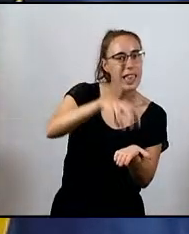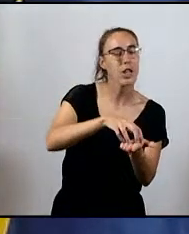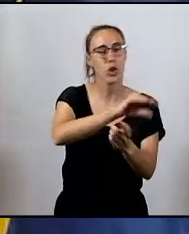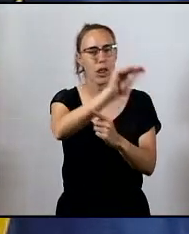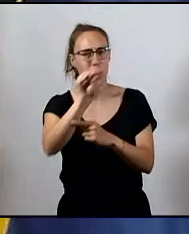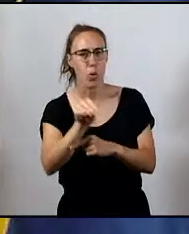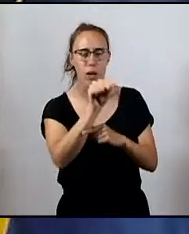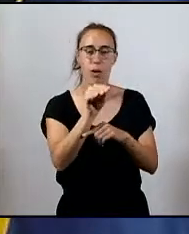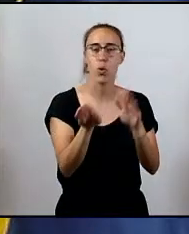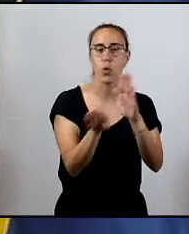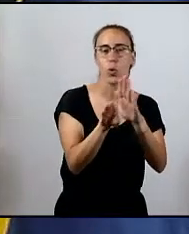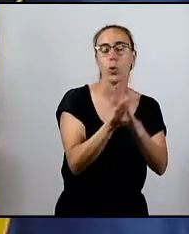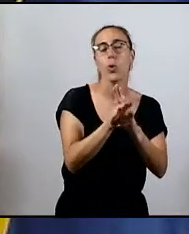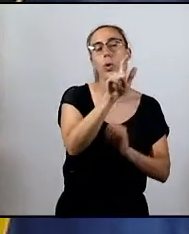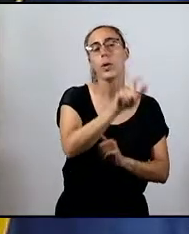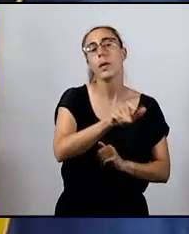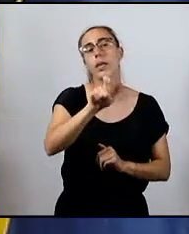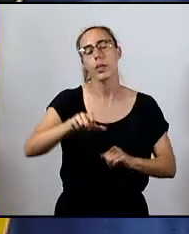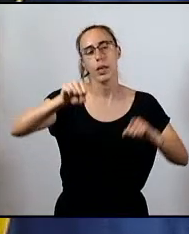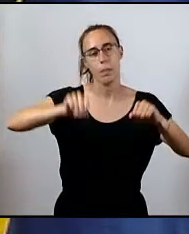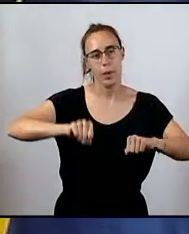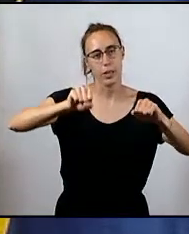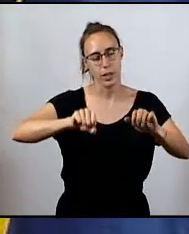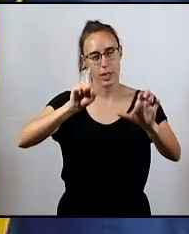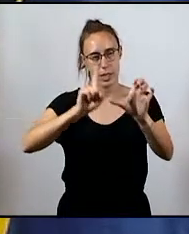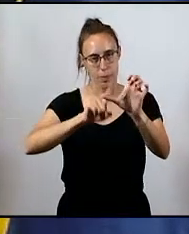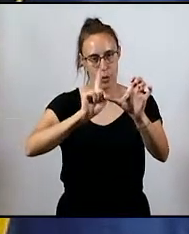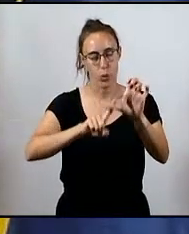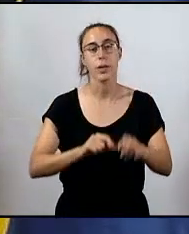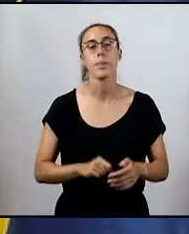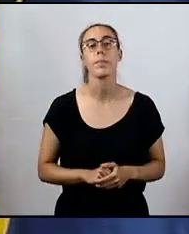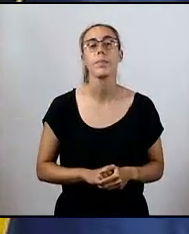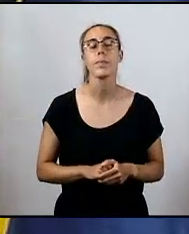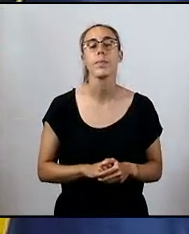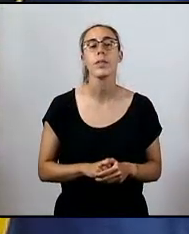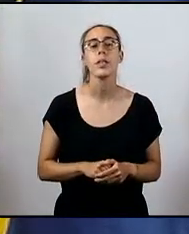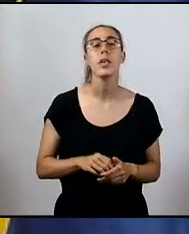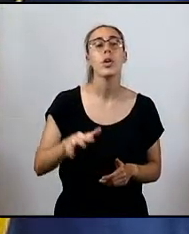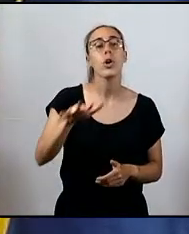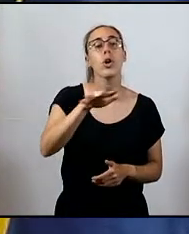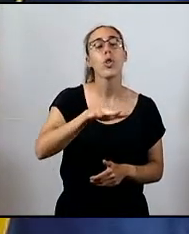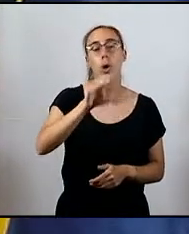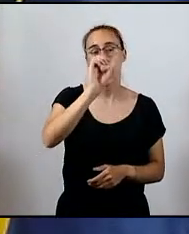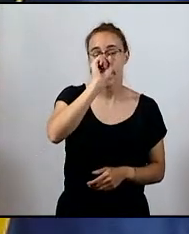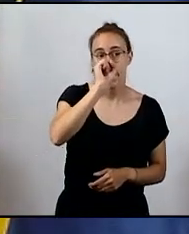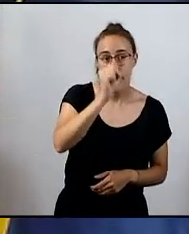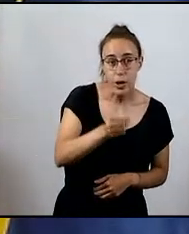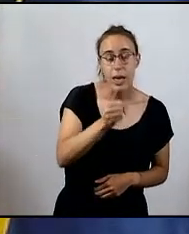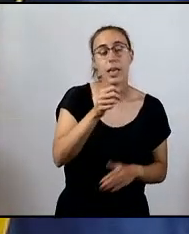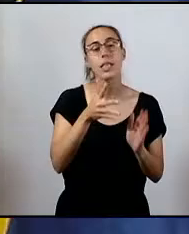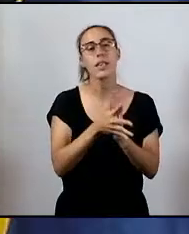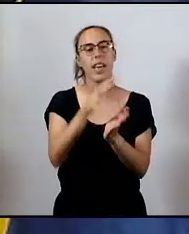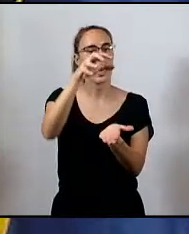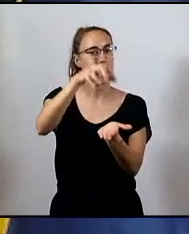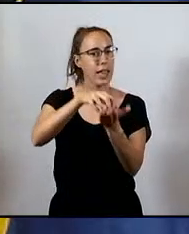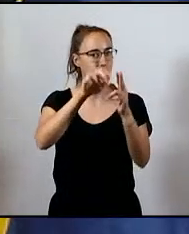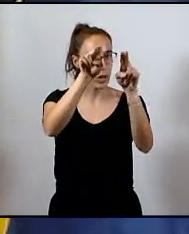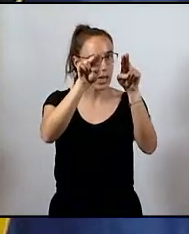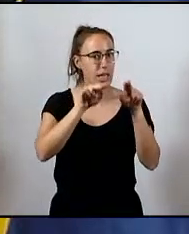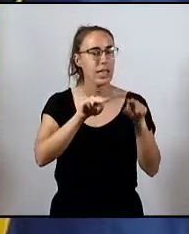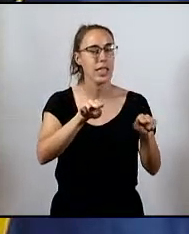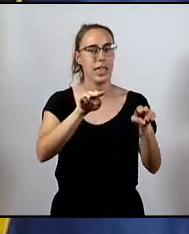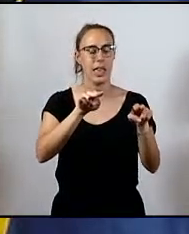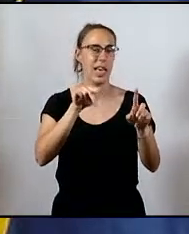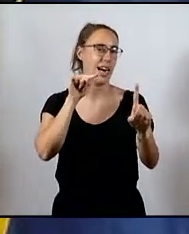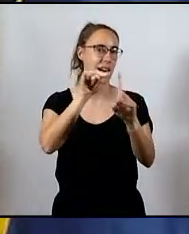continuados para personas mayores en Extremadura. Estará en Piornal y se convertirá en un centro geriátrico de referencia comarcal